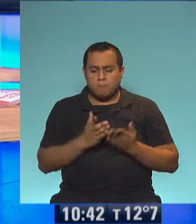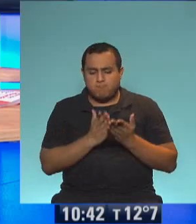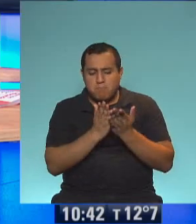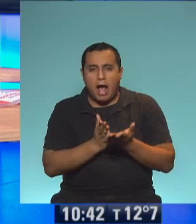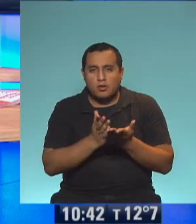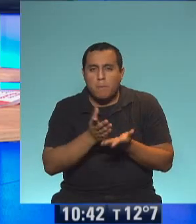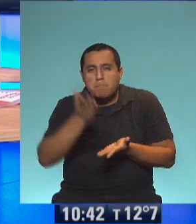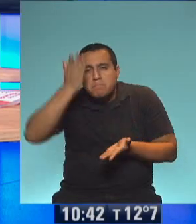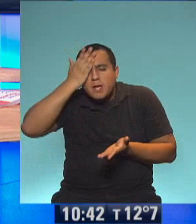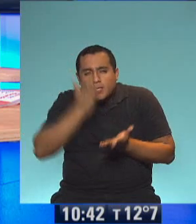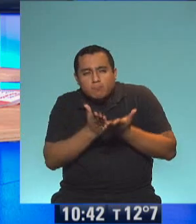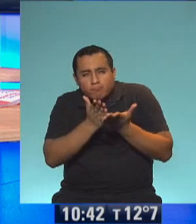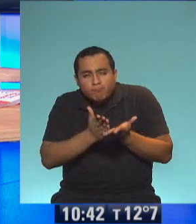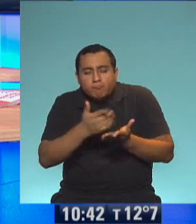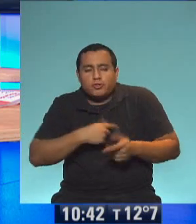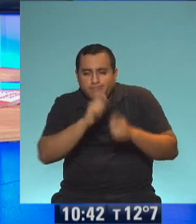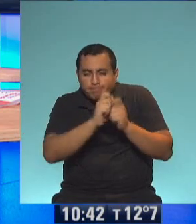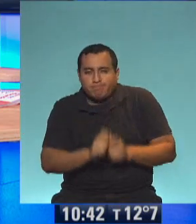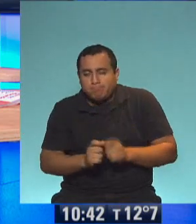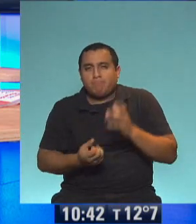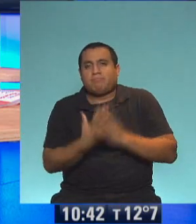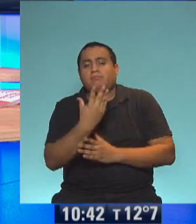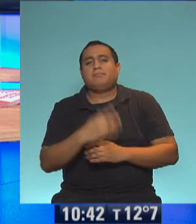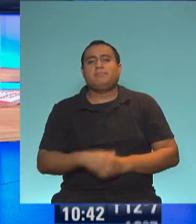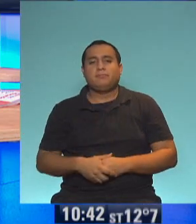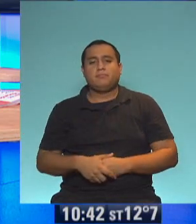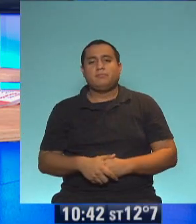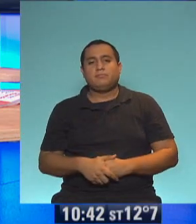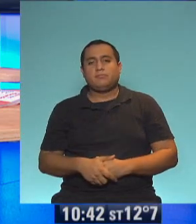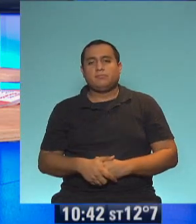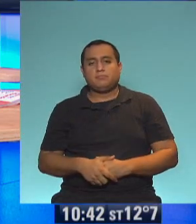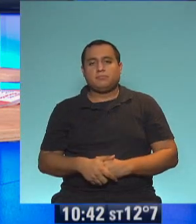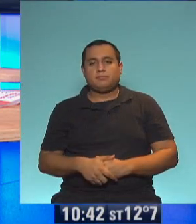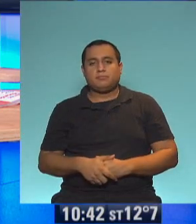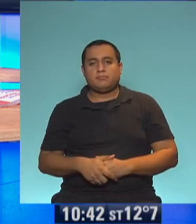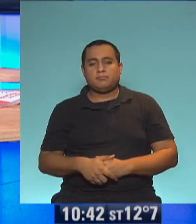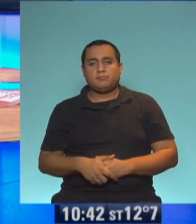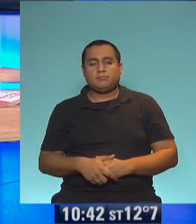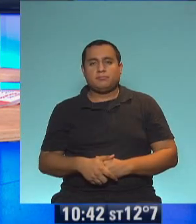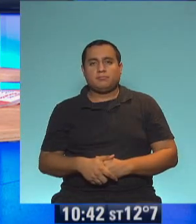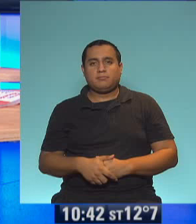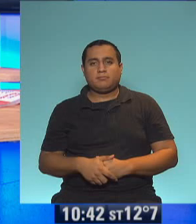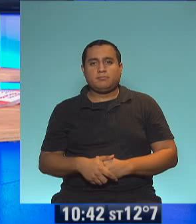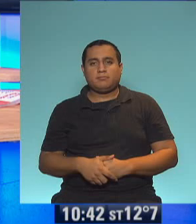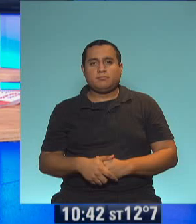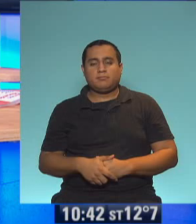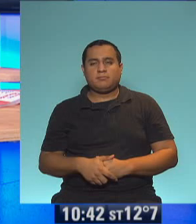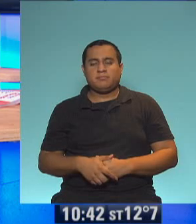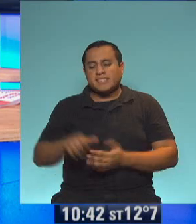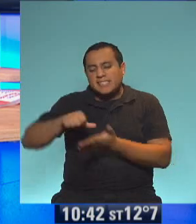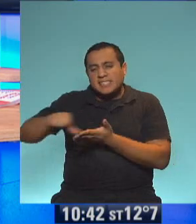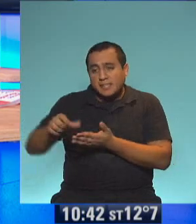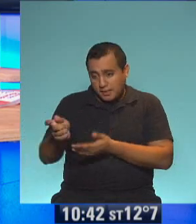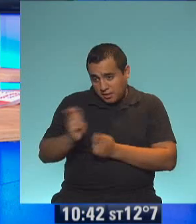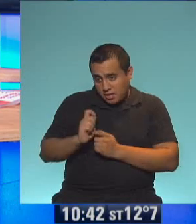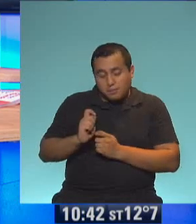pirata. Un cohete espacial. Marcado, ¿no? No. Ah, ya sé. ¿Me pasás esa cinta, Ernesto?